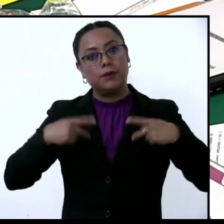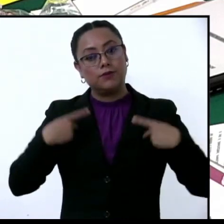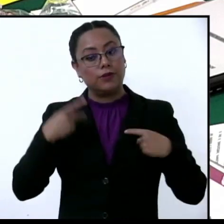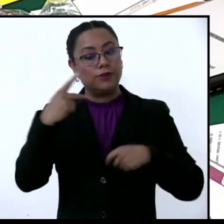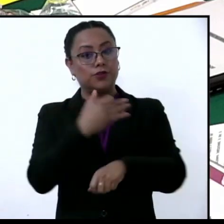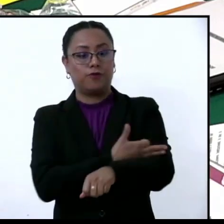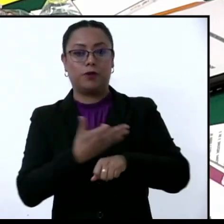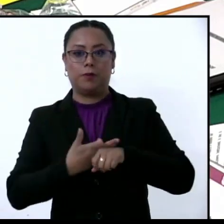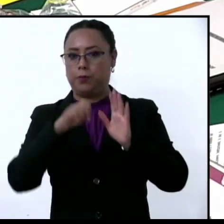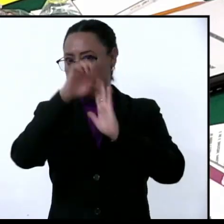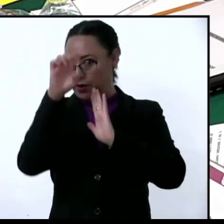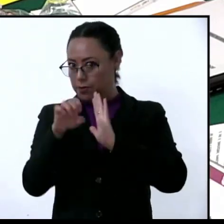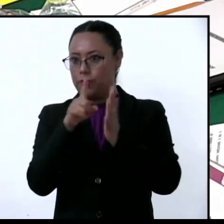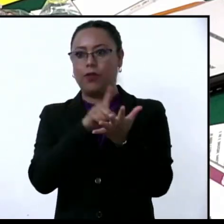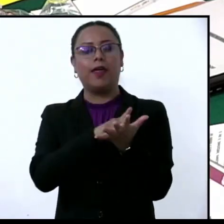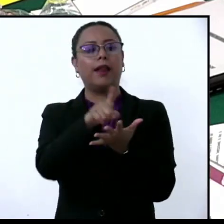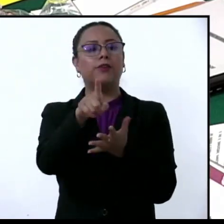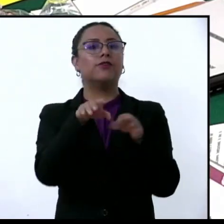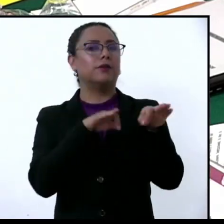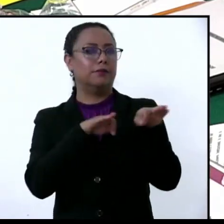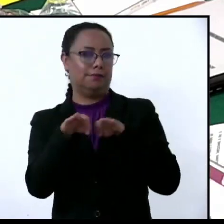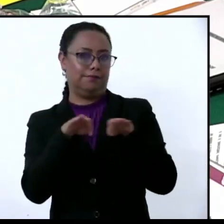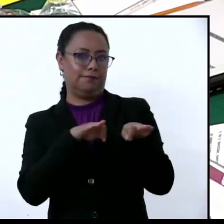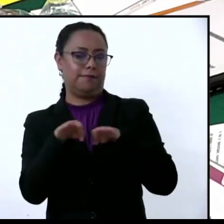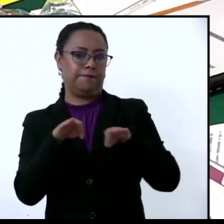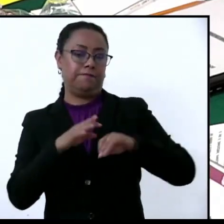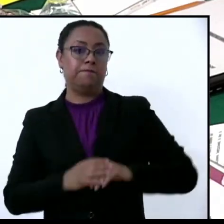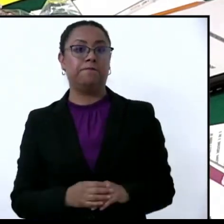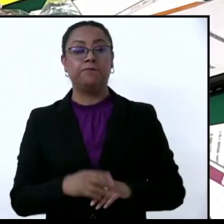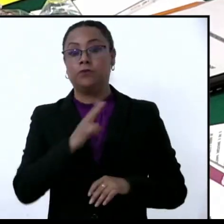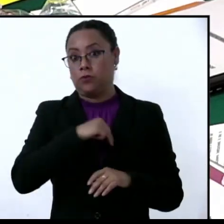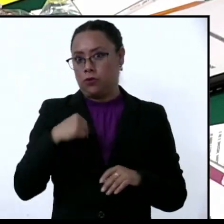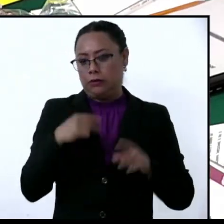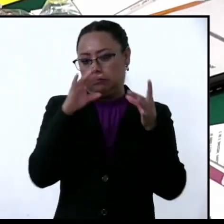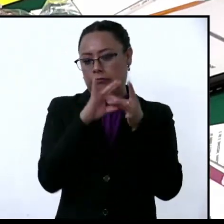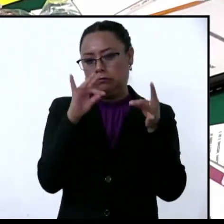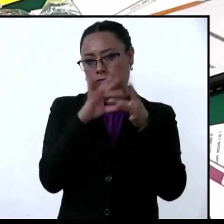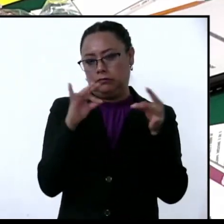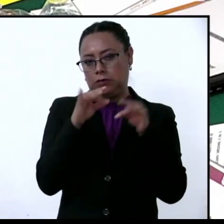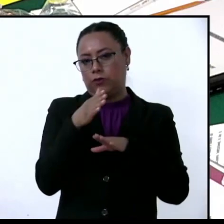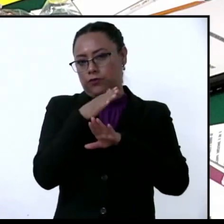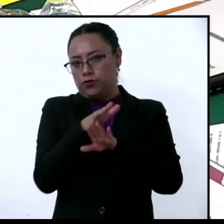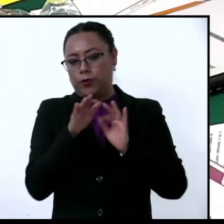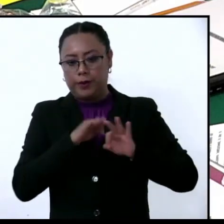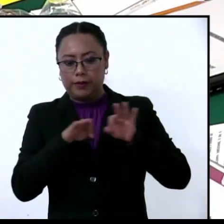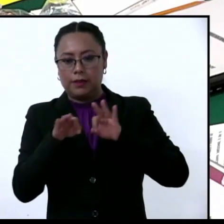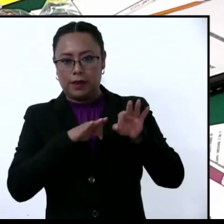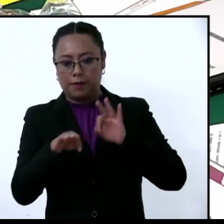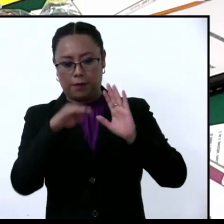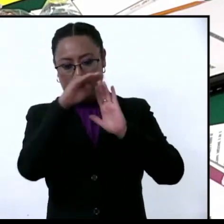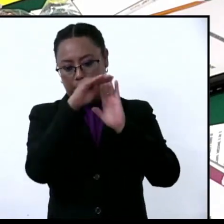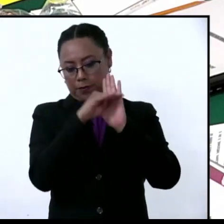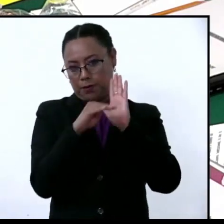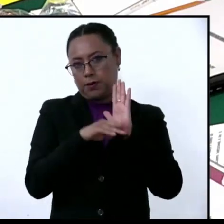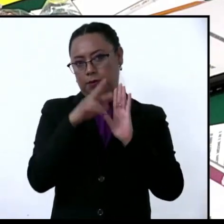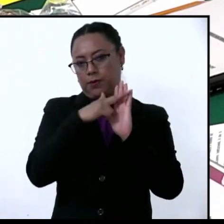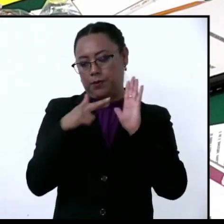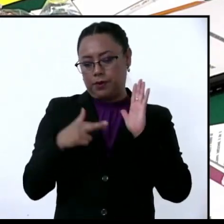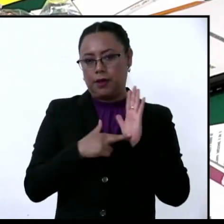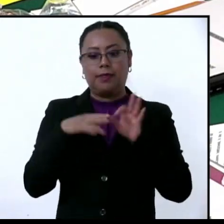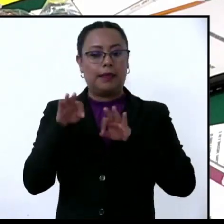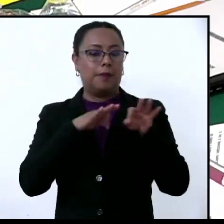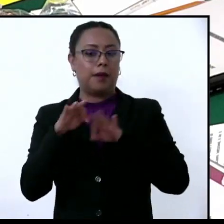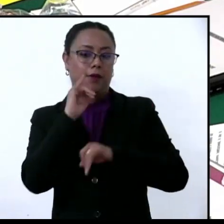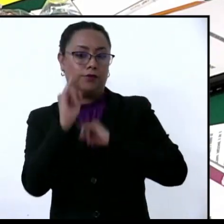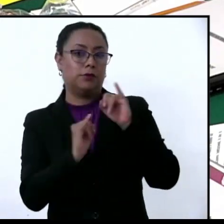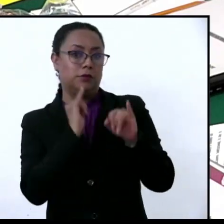lo es el derecho al trabajo. Cuando hablamos de trabajo, conforme a los criterios de los trabajadores internacionales